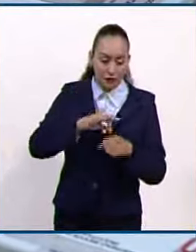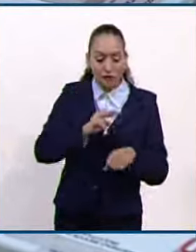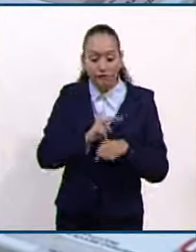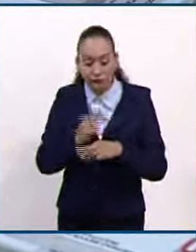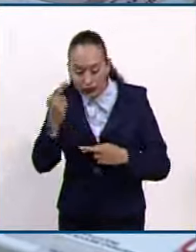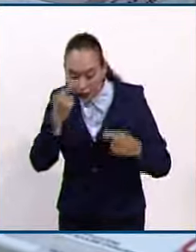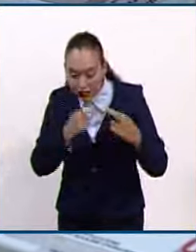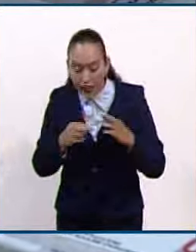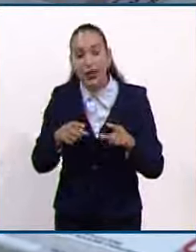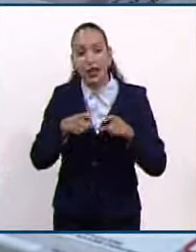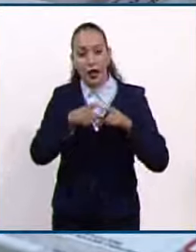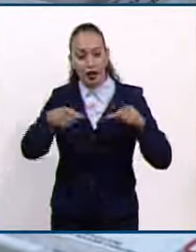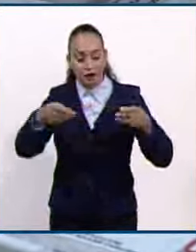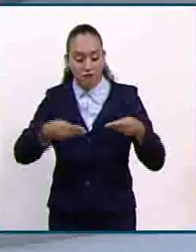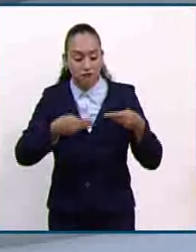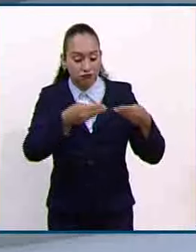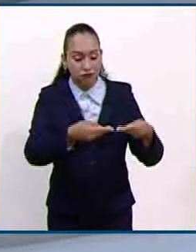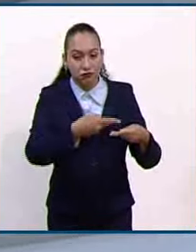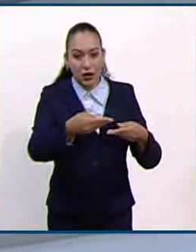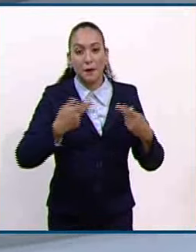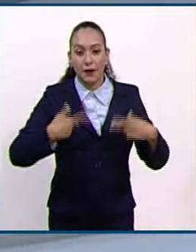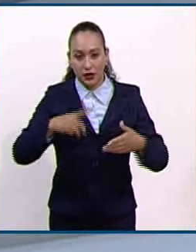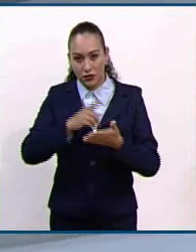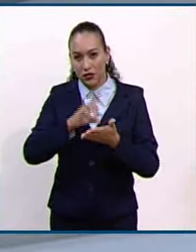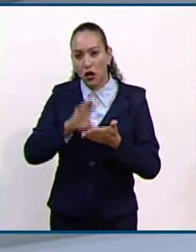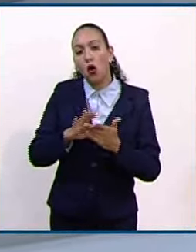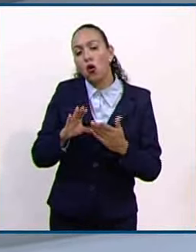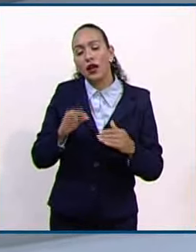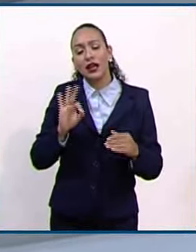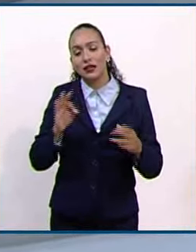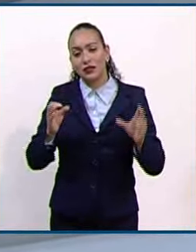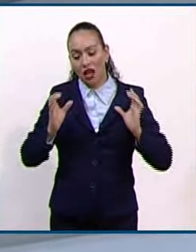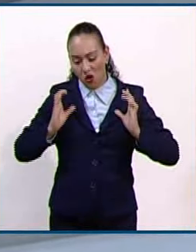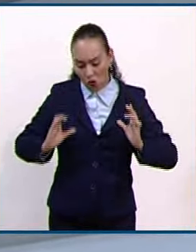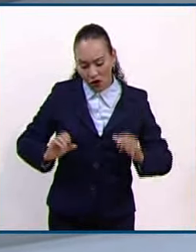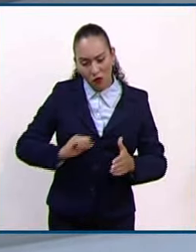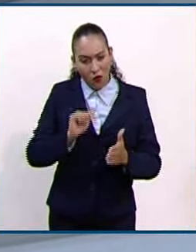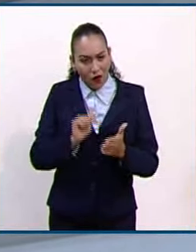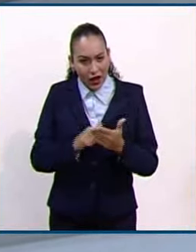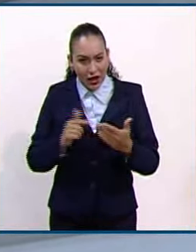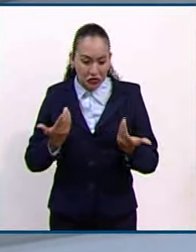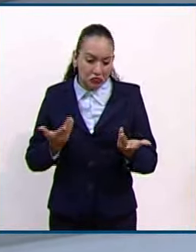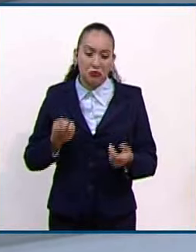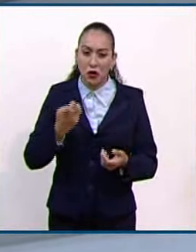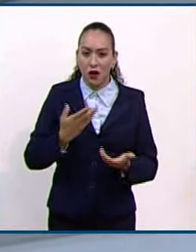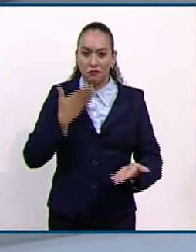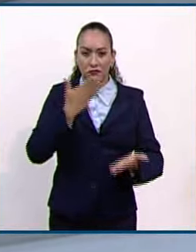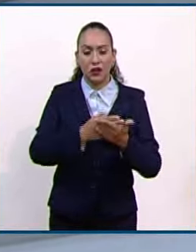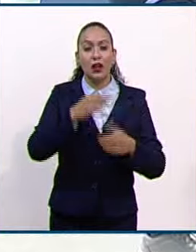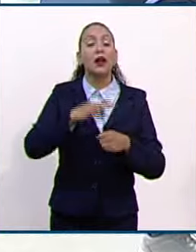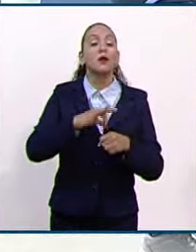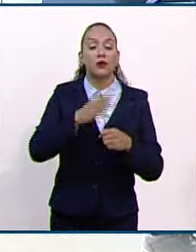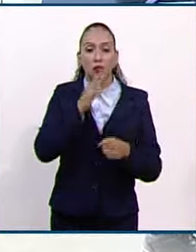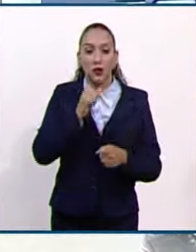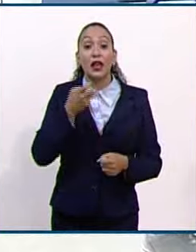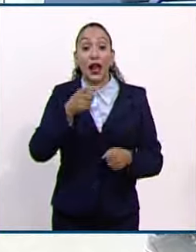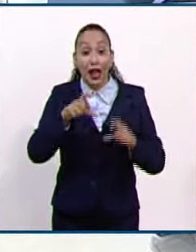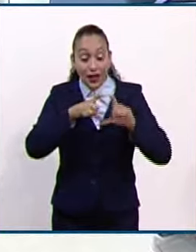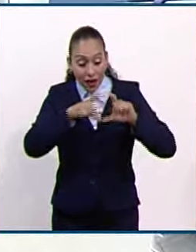con alguna limitación física o incapacidad los sobres que contienen las boletas para elegir presidencia, senadurías y